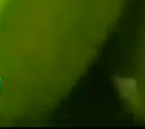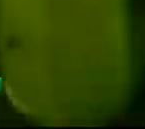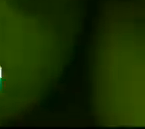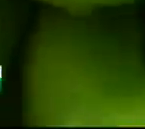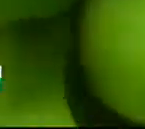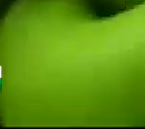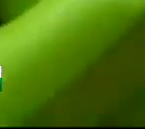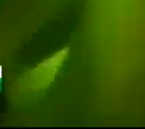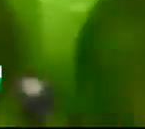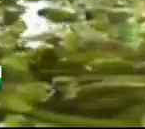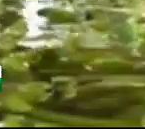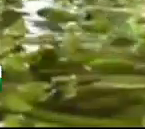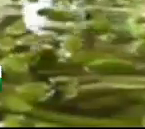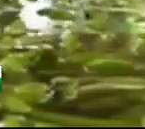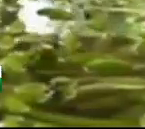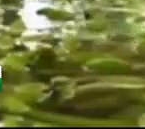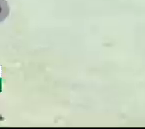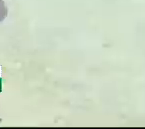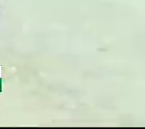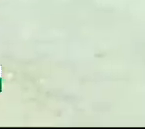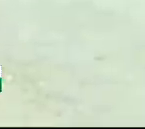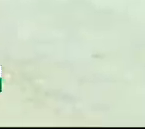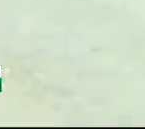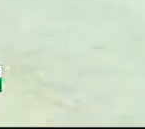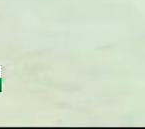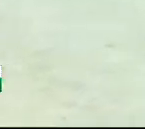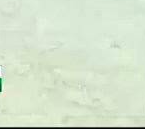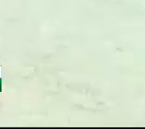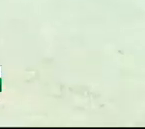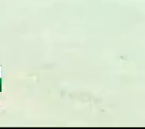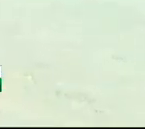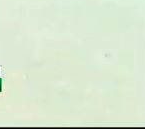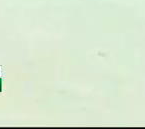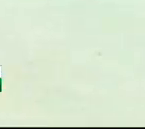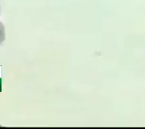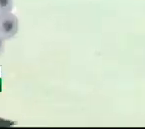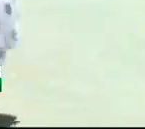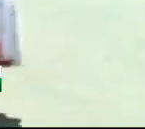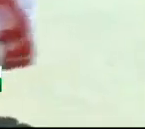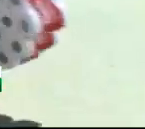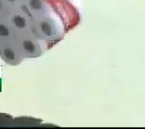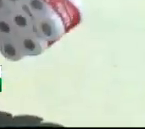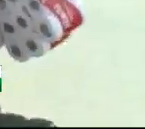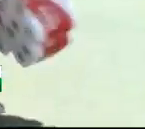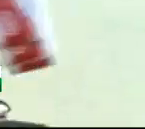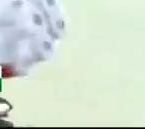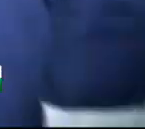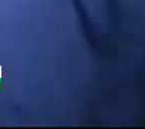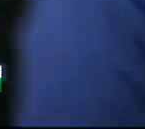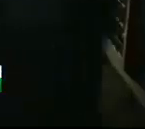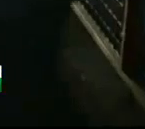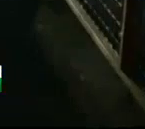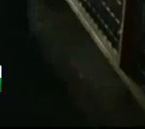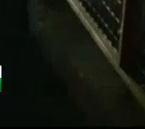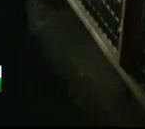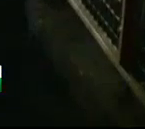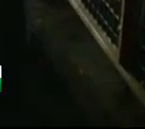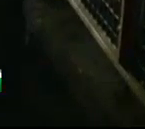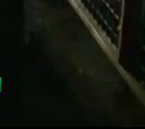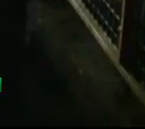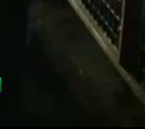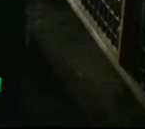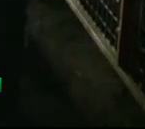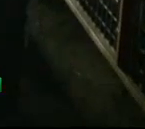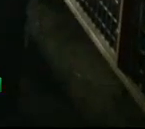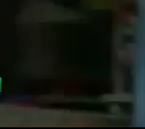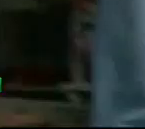semana más del reinicio de las actividades económicas y enfatizó que debe existir un cambio en el comportamiento de la ciudadanía, quienes tendrán que tomar